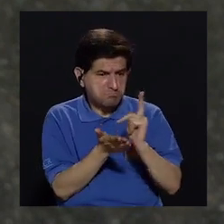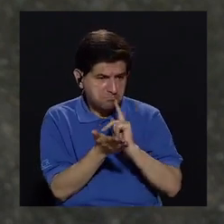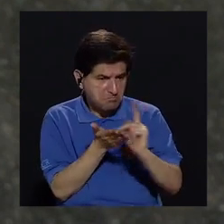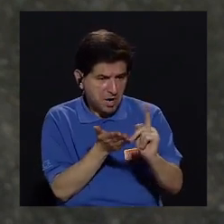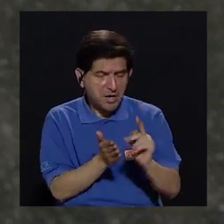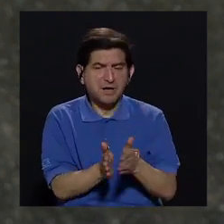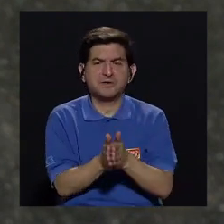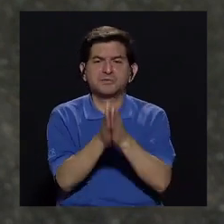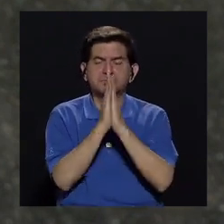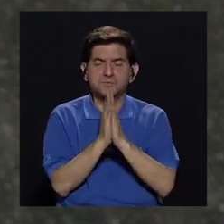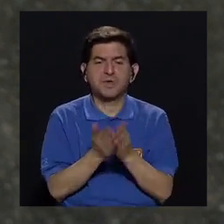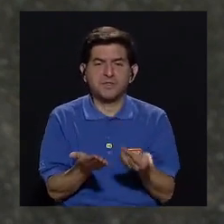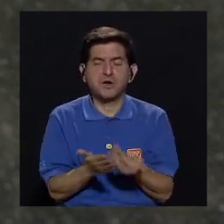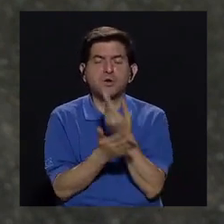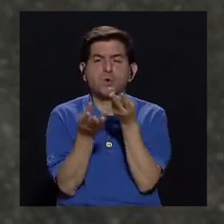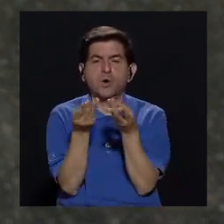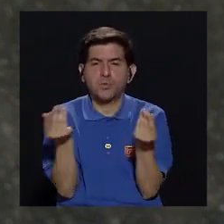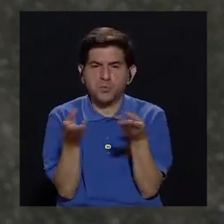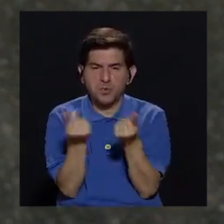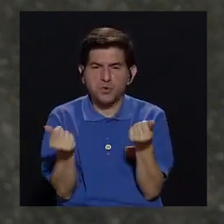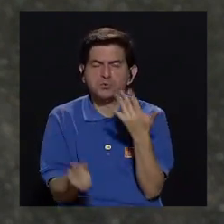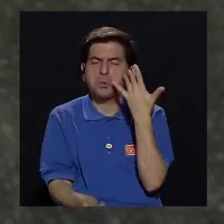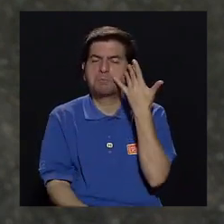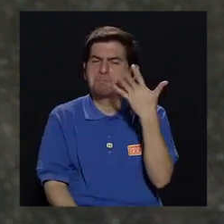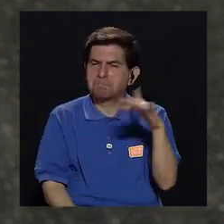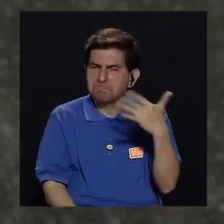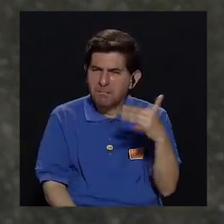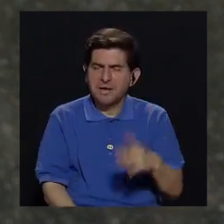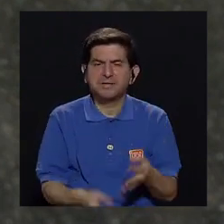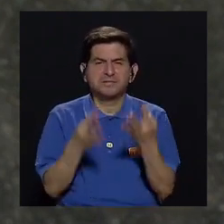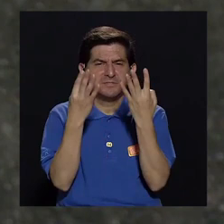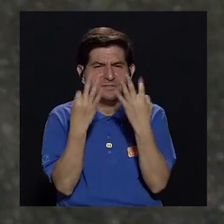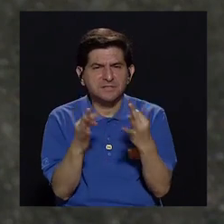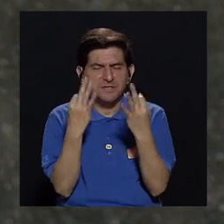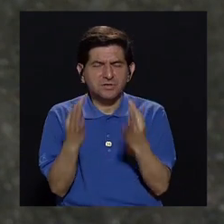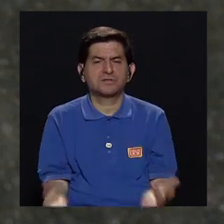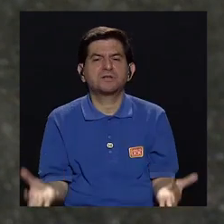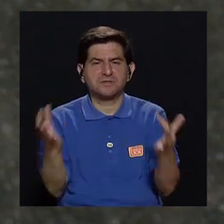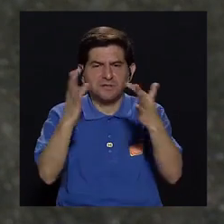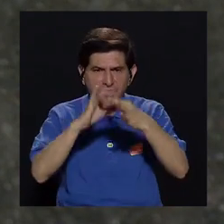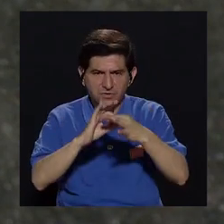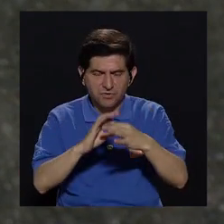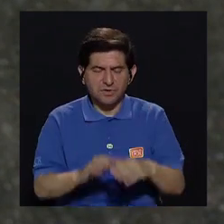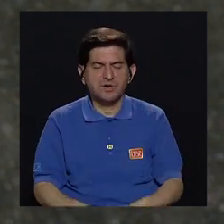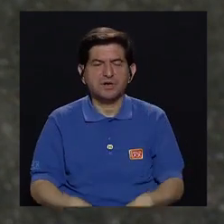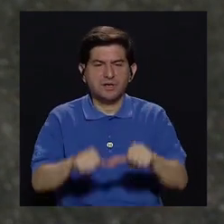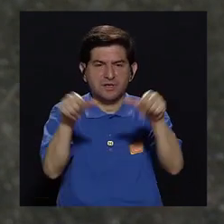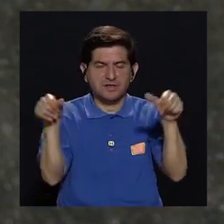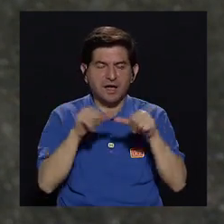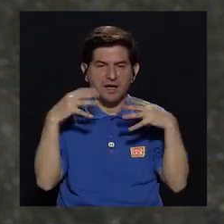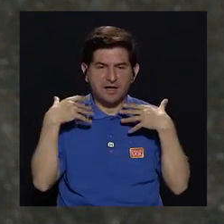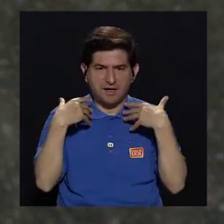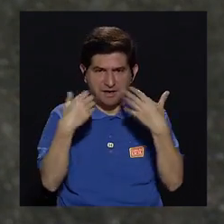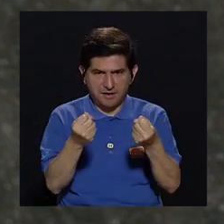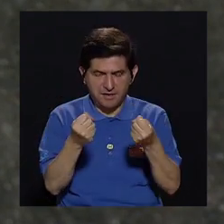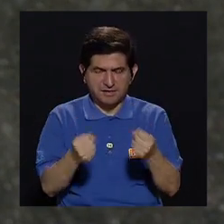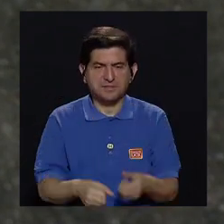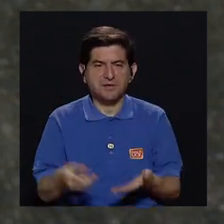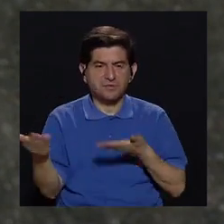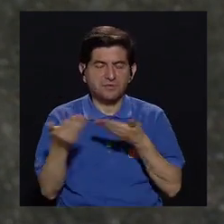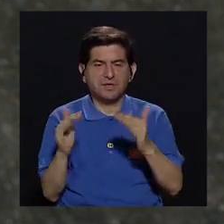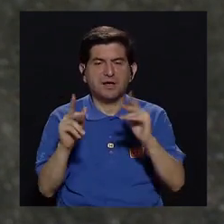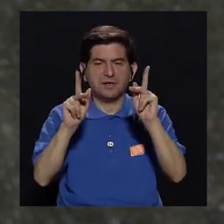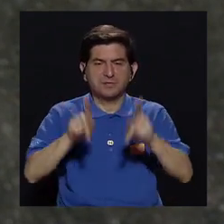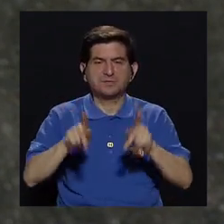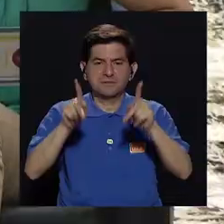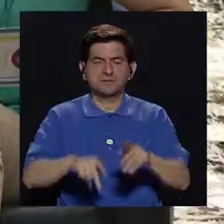pagos, podemos pedir nuevos productos. Algo similar estamos tratando de unir entre el sector salud al servicio de